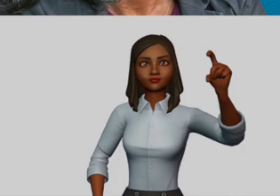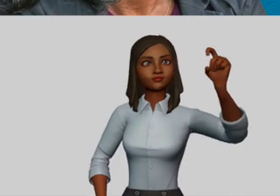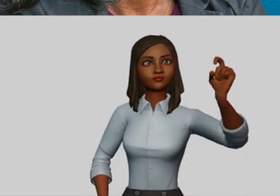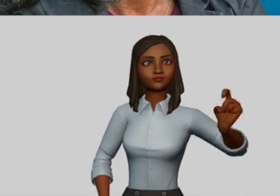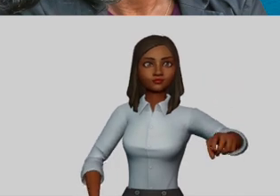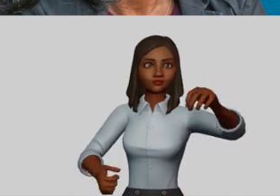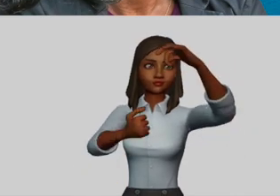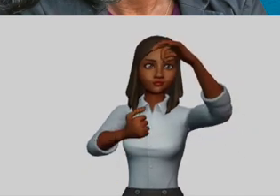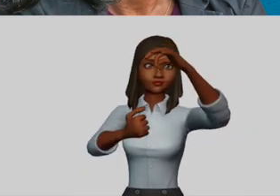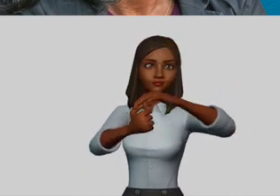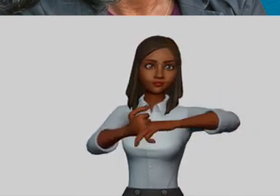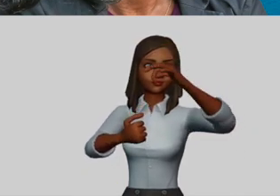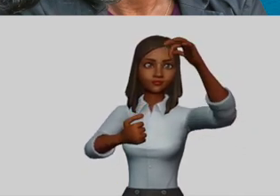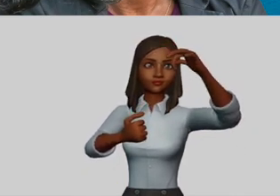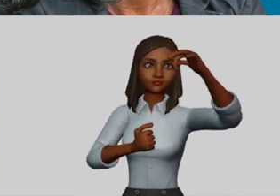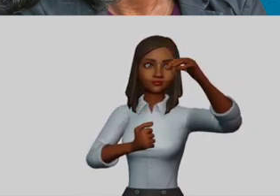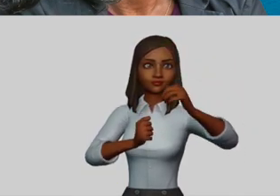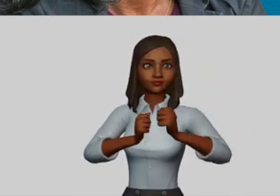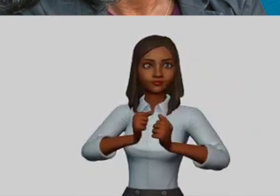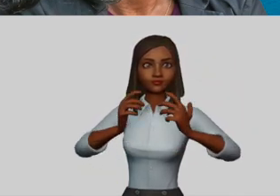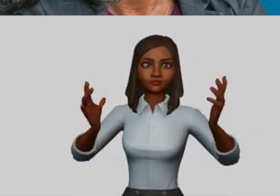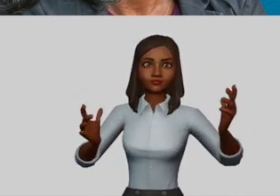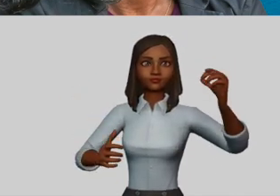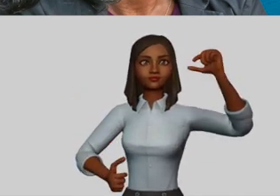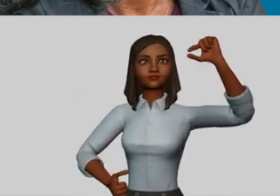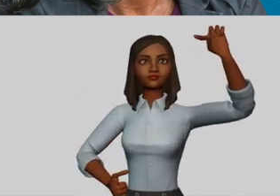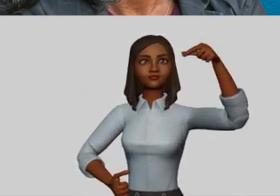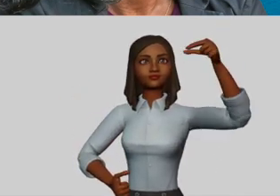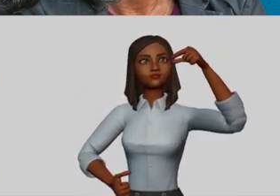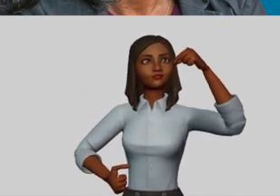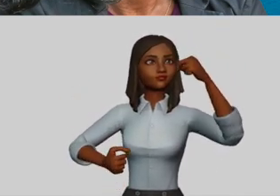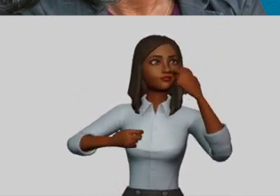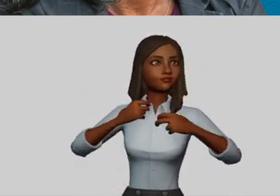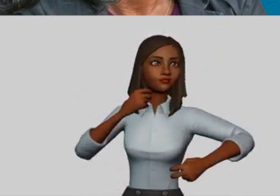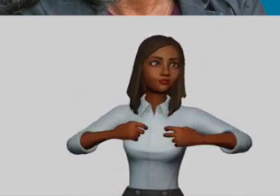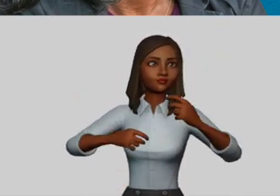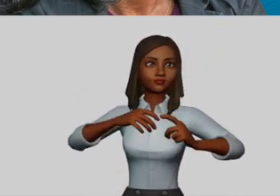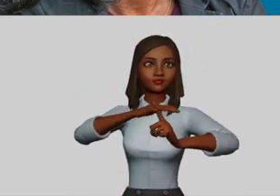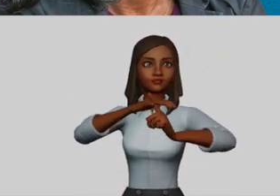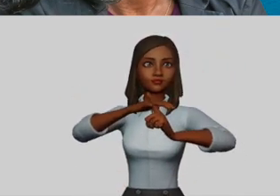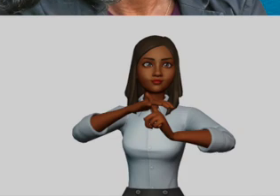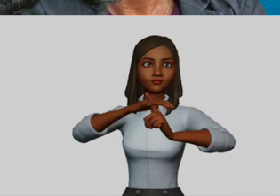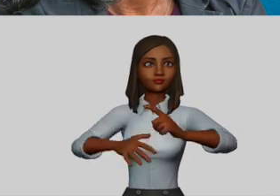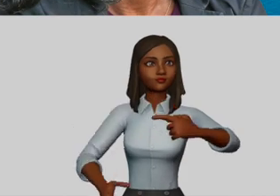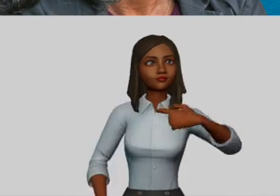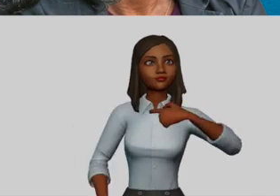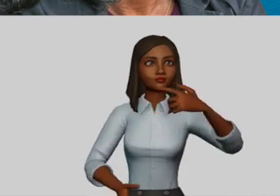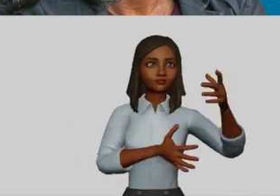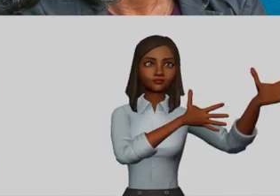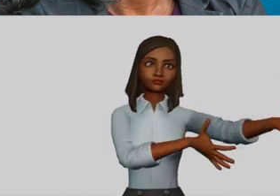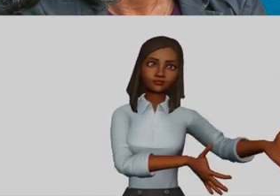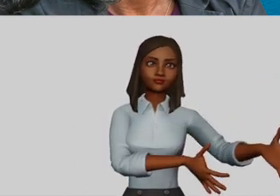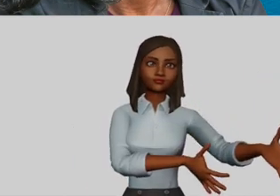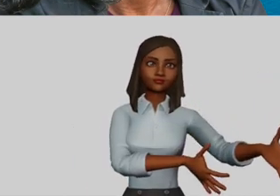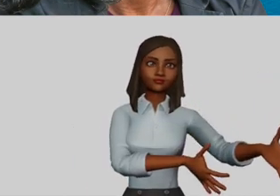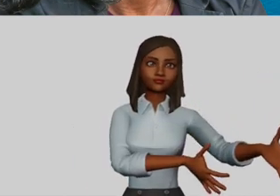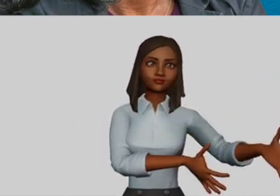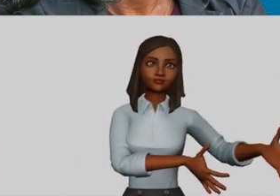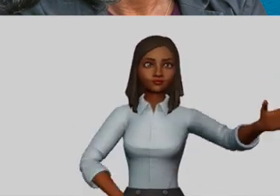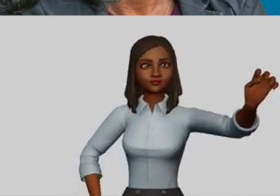Y si algún día corro, no dije nada, seguimos para Borramos el episodio. Está bien, está